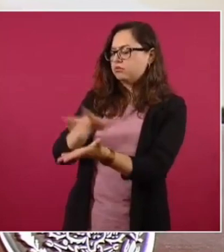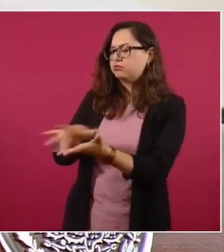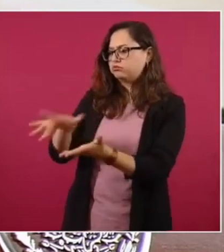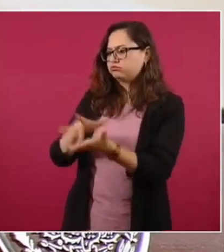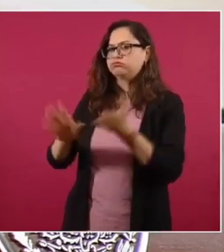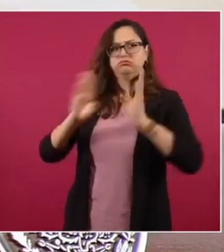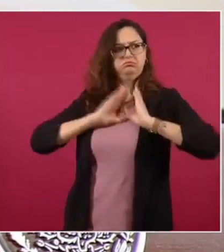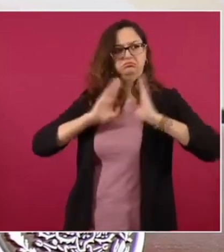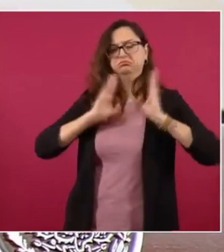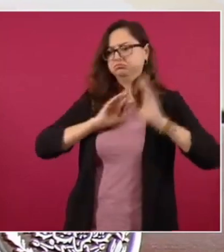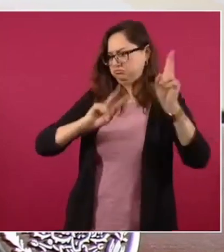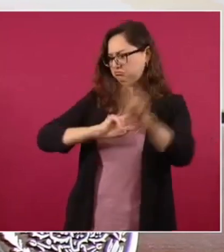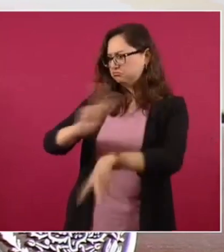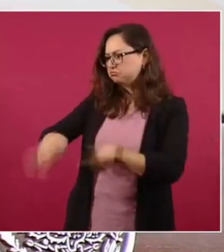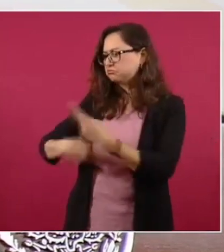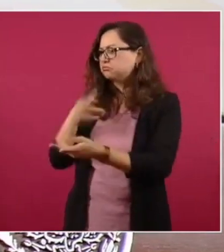militares